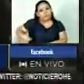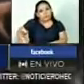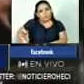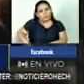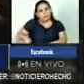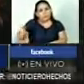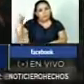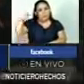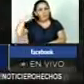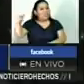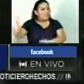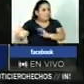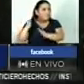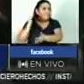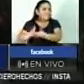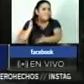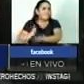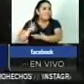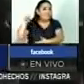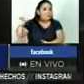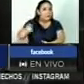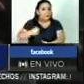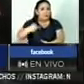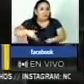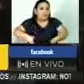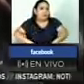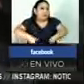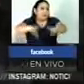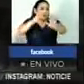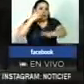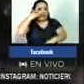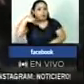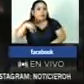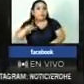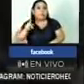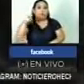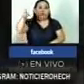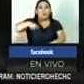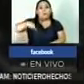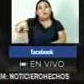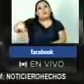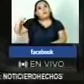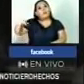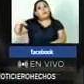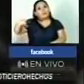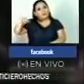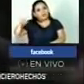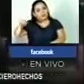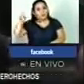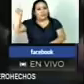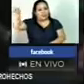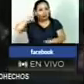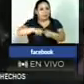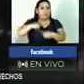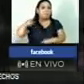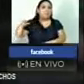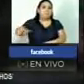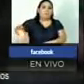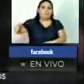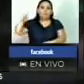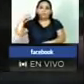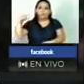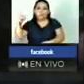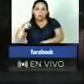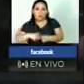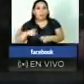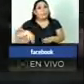donde molestan bastante las rutas foráneas digamos para Quezalte, Santa Tecla. De hecho más que todo